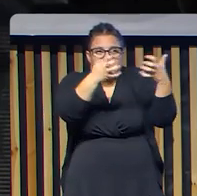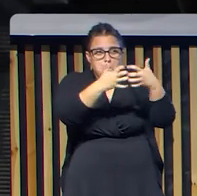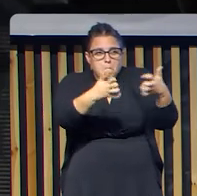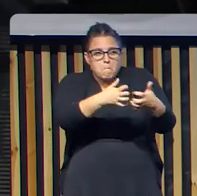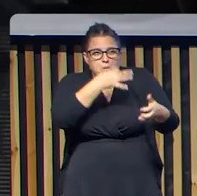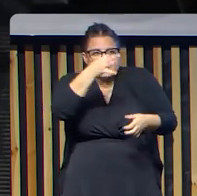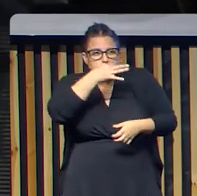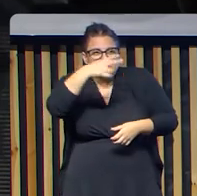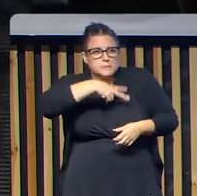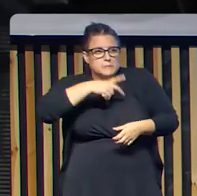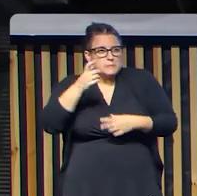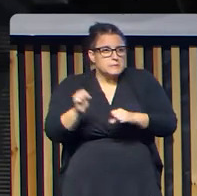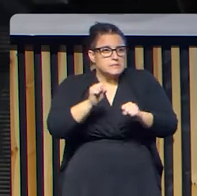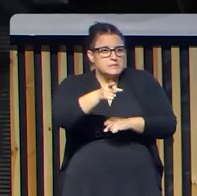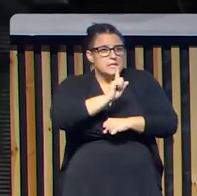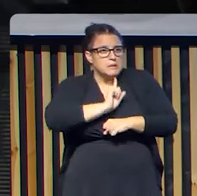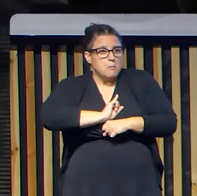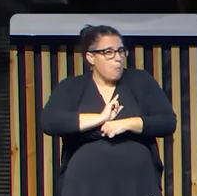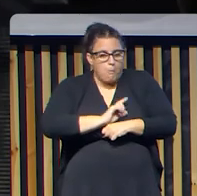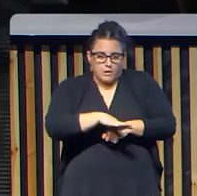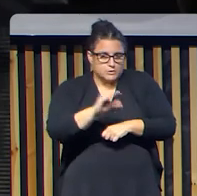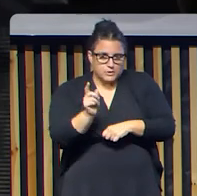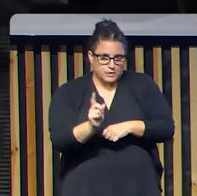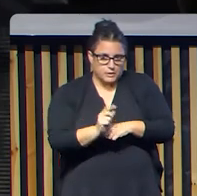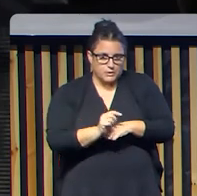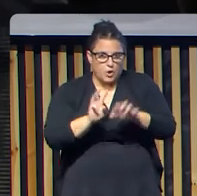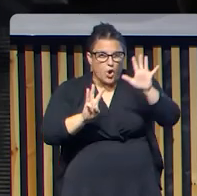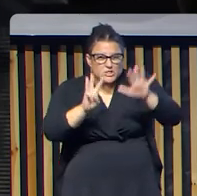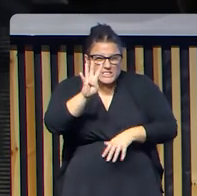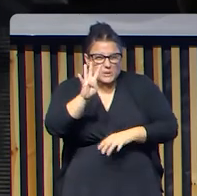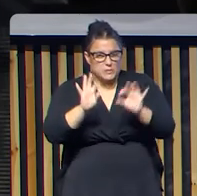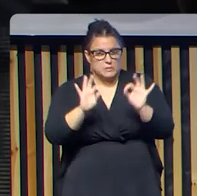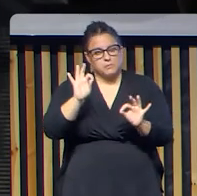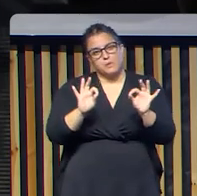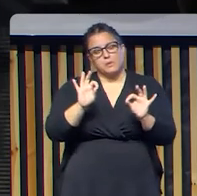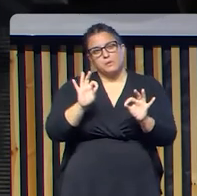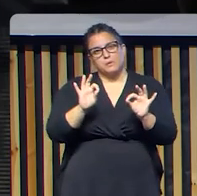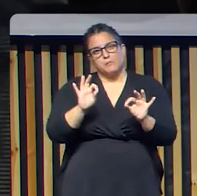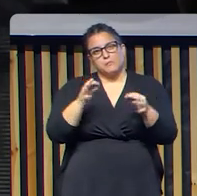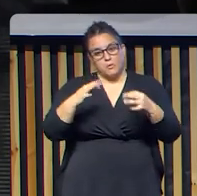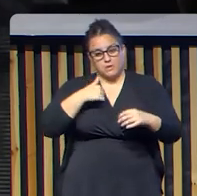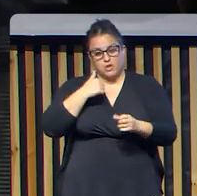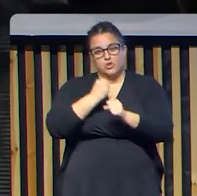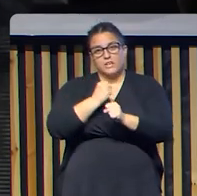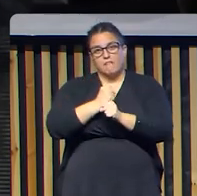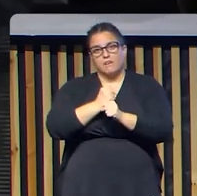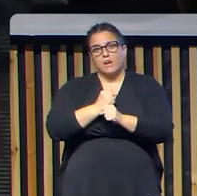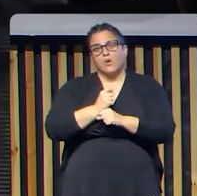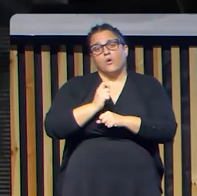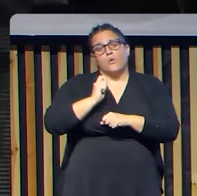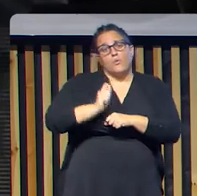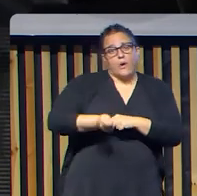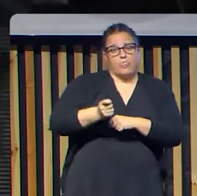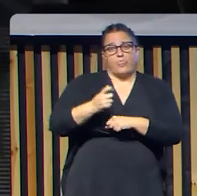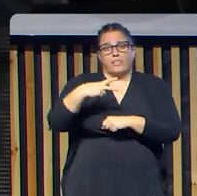el fiscal no entiendo un 84 naturalmente eso yo cuando estoy trabajando trabajo mucho con jueces y